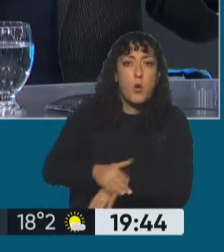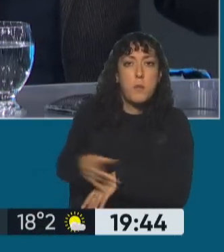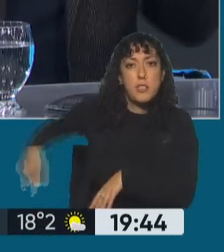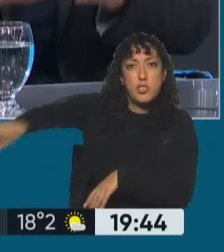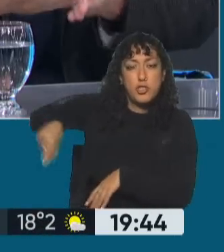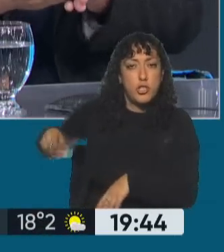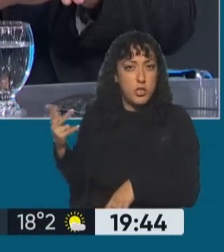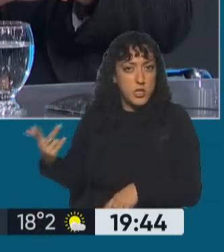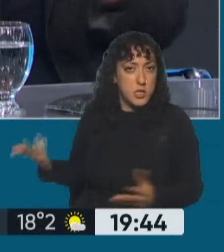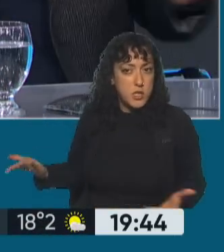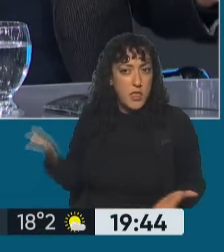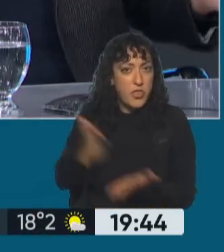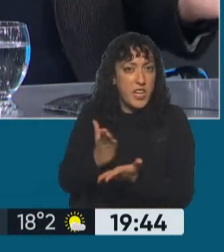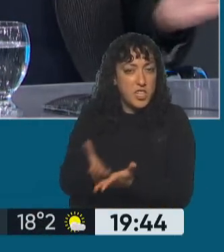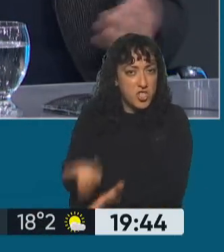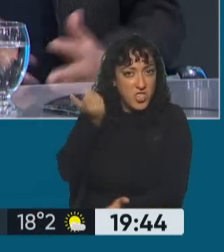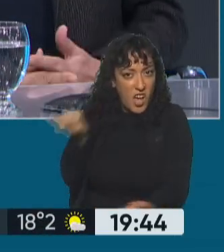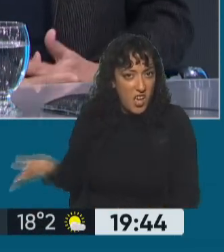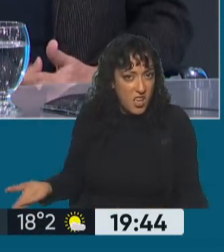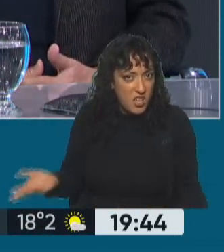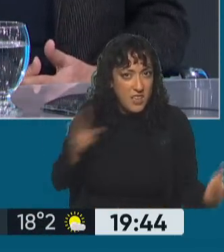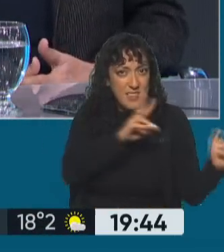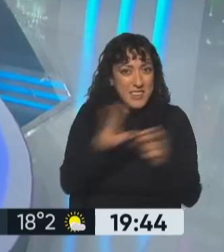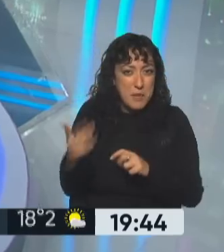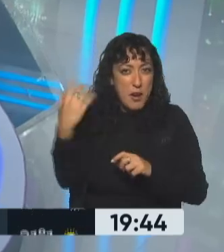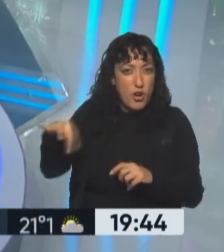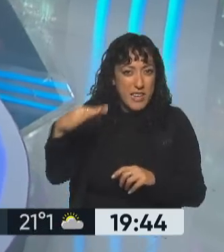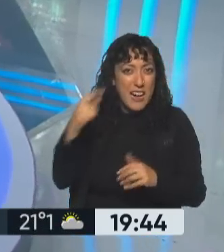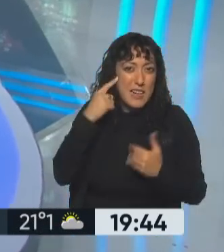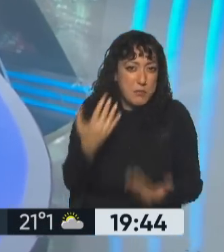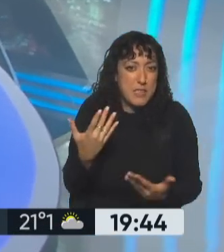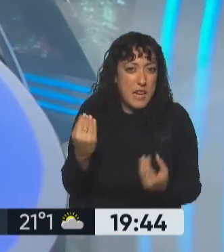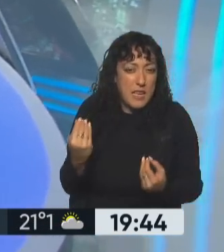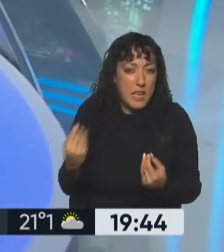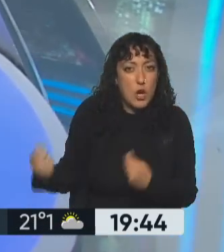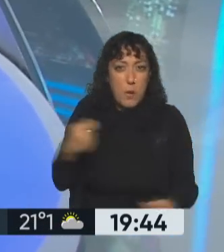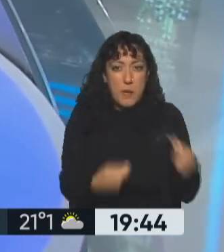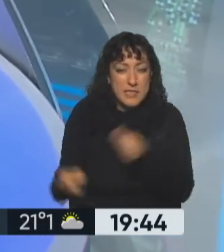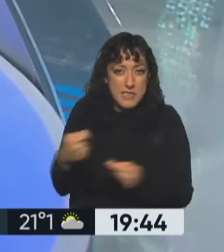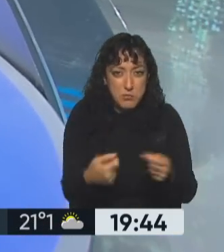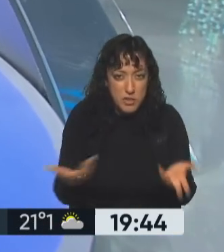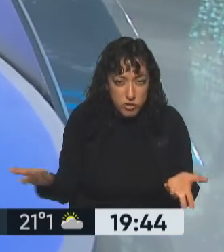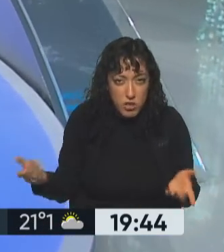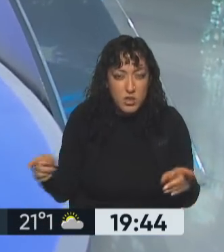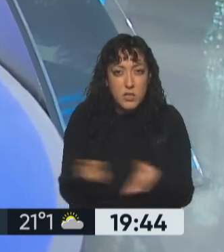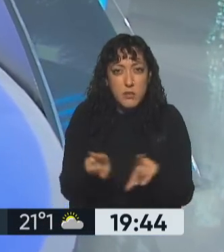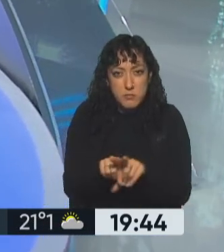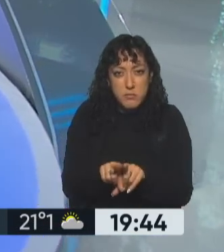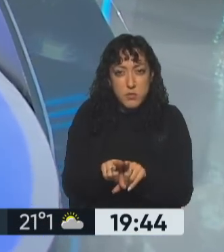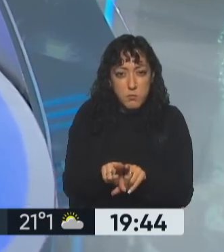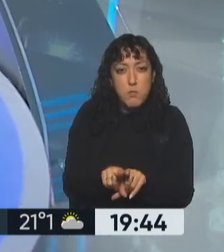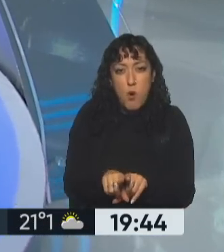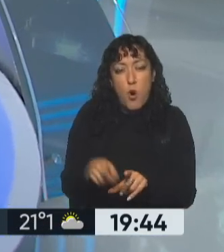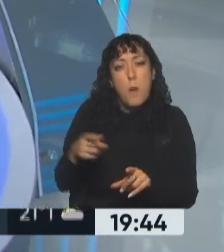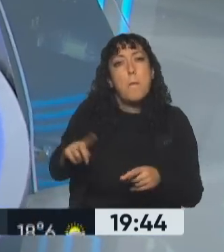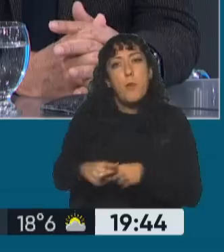con esto que dice Sofi, también hay otro debate de los temas originarios, hay que decir, tienen que ver con la coparticipación y todo el debate que seguimos teniendo sobre la materia de coparticipación, que de hecho un